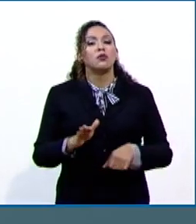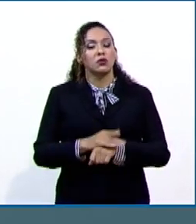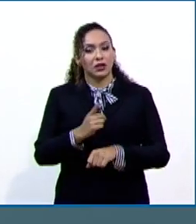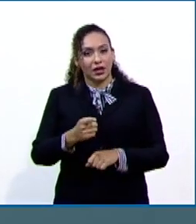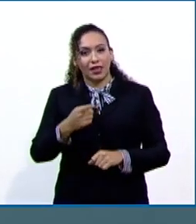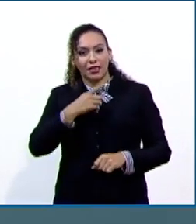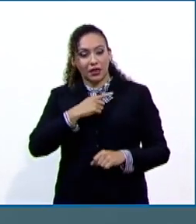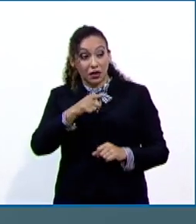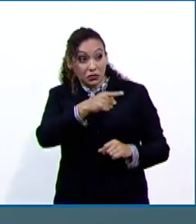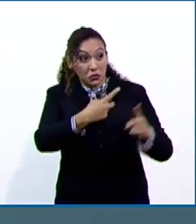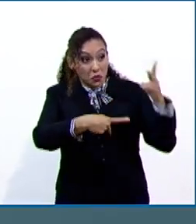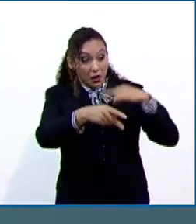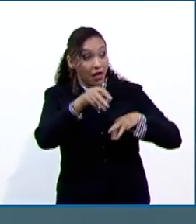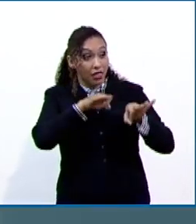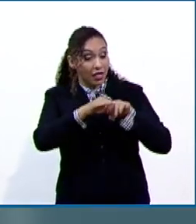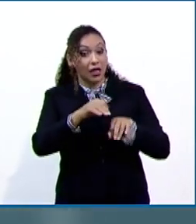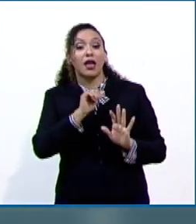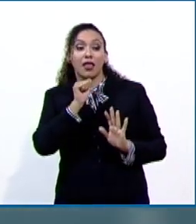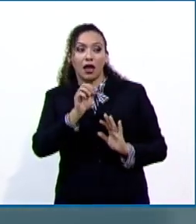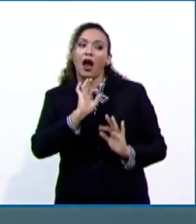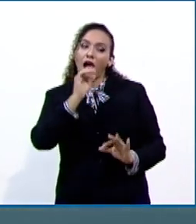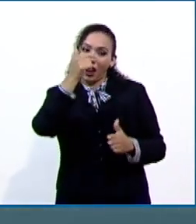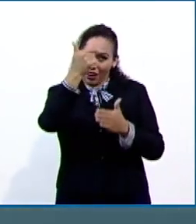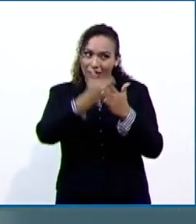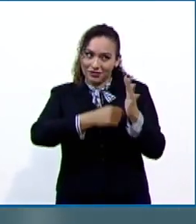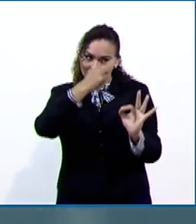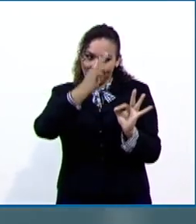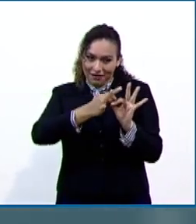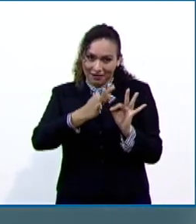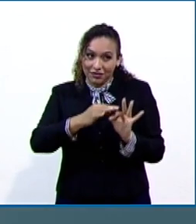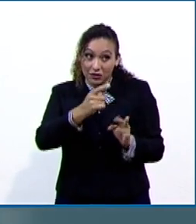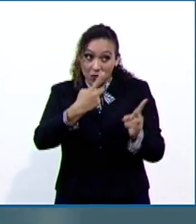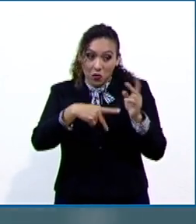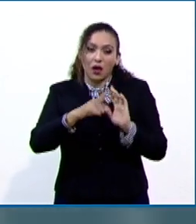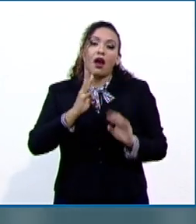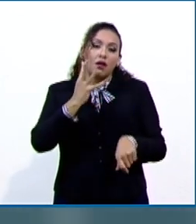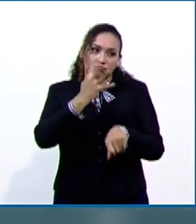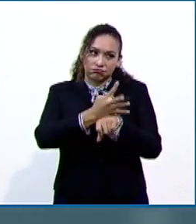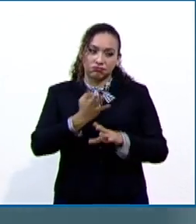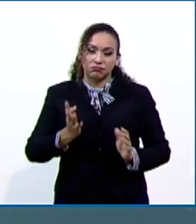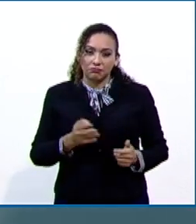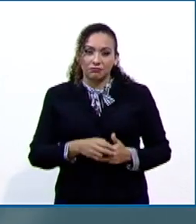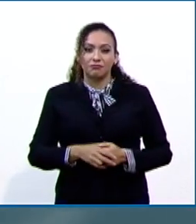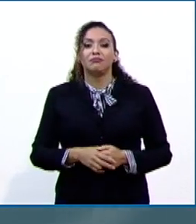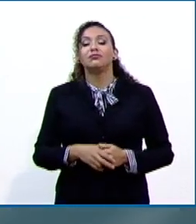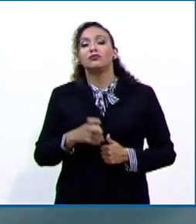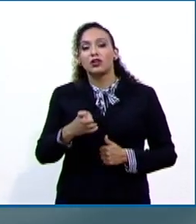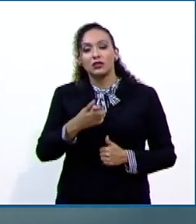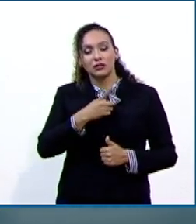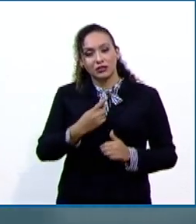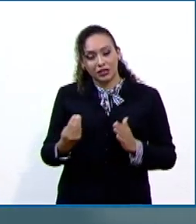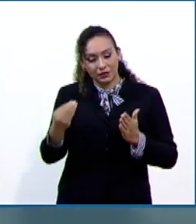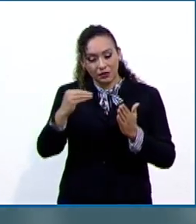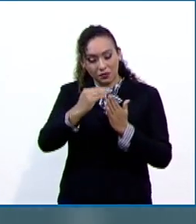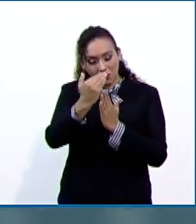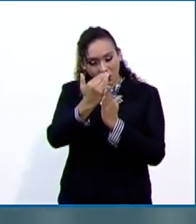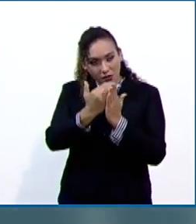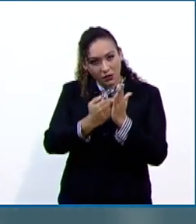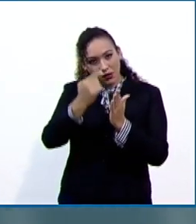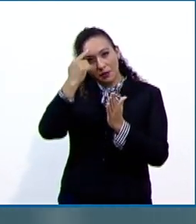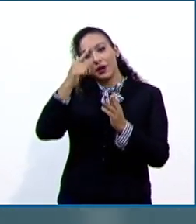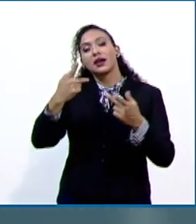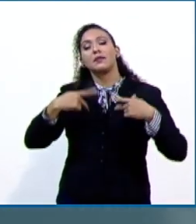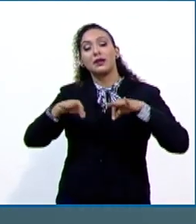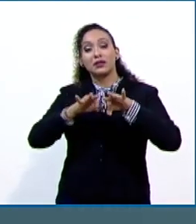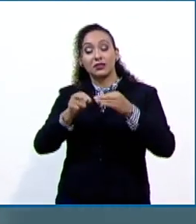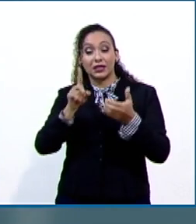asistencia, a fin de garantizar el óptimo funcionamiento de la impartición de justicia, por lo que se deberá aplicar la normatividad vigente al personal